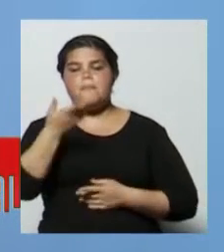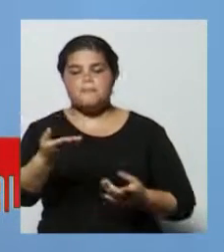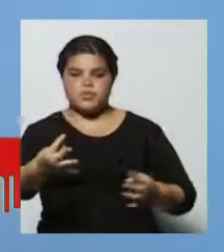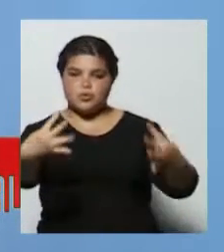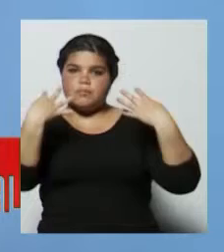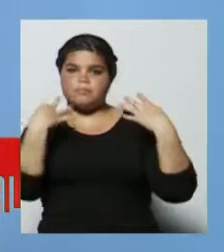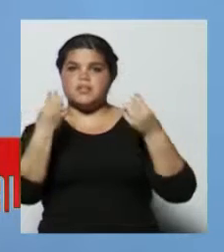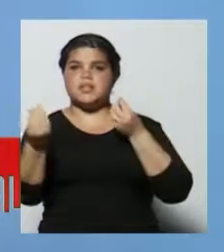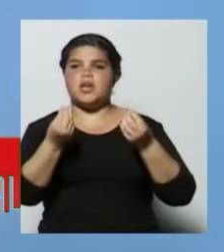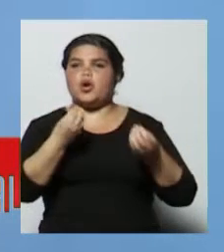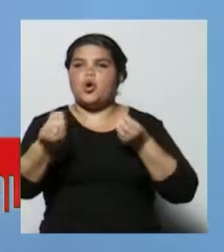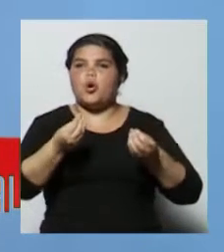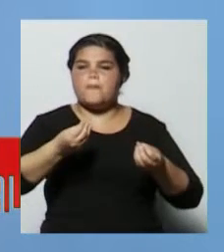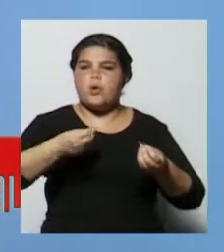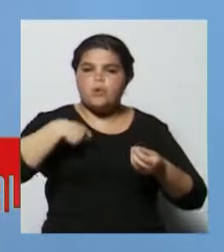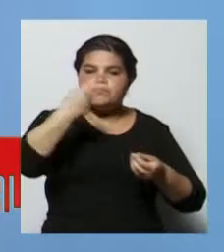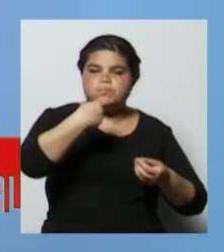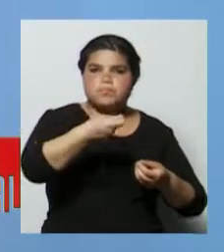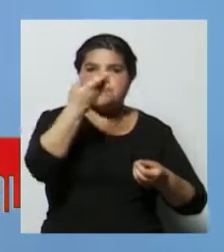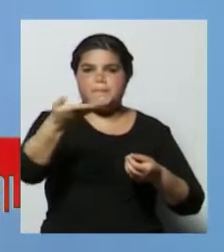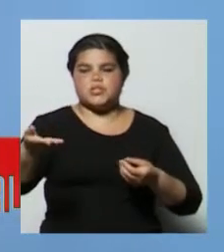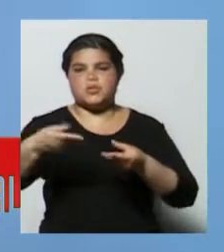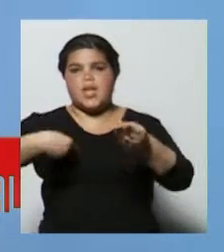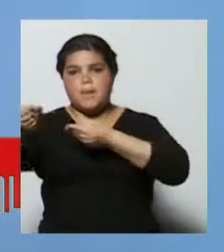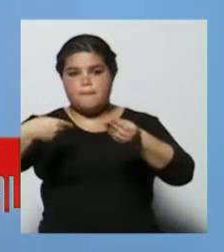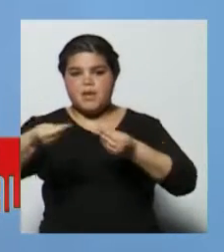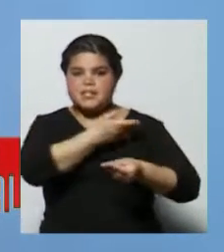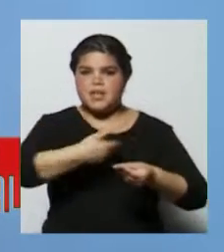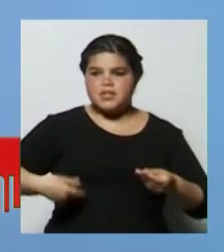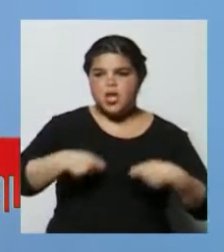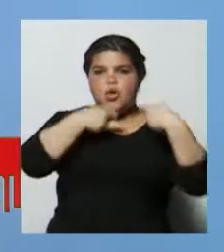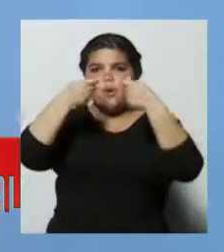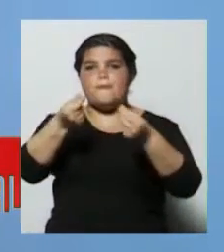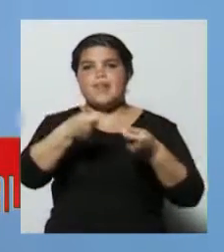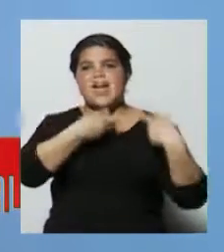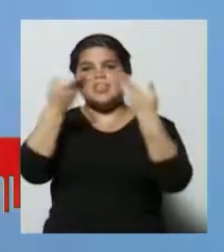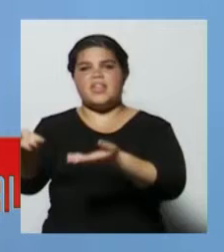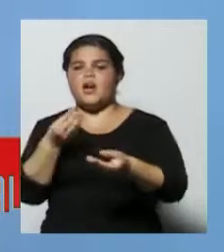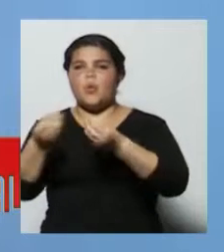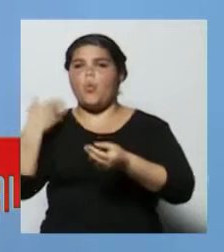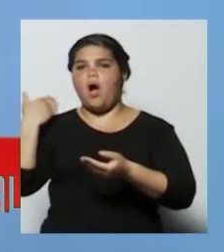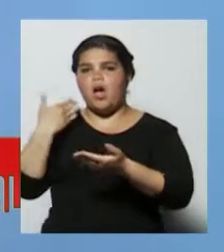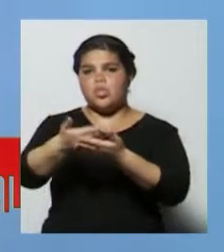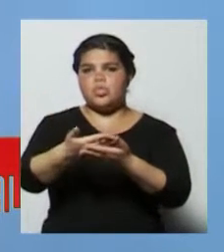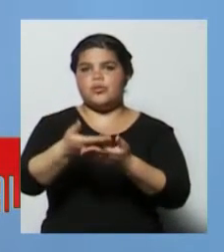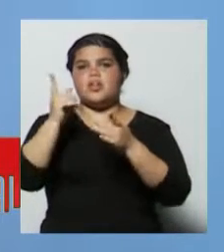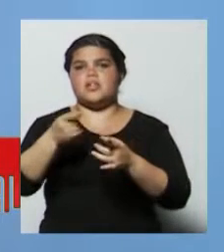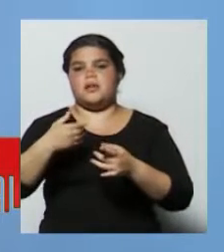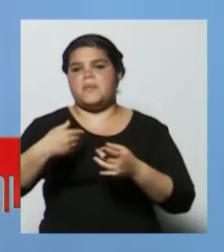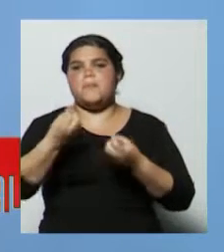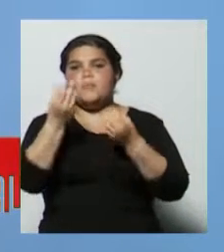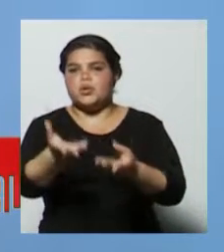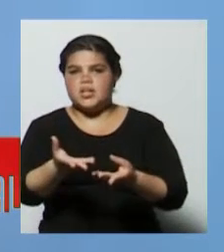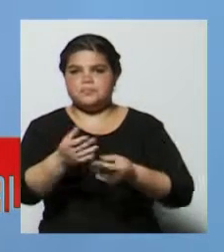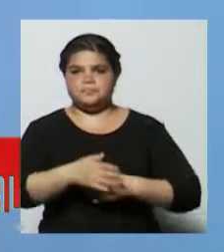¿cómo comienzan los subsidios? ¿Cuándo el Estado le empieza a dar plata a las empresas y por qué? ¿Podemos abordar un poco la política de subsidios del kirchnerismo? Sí.